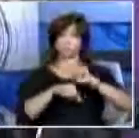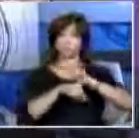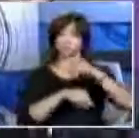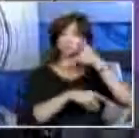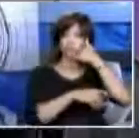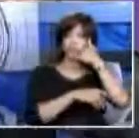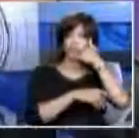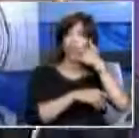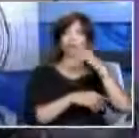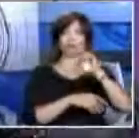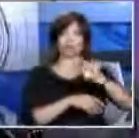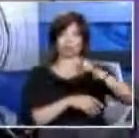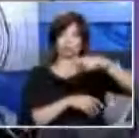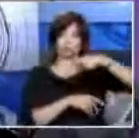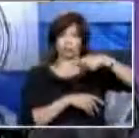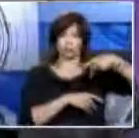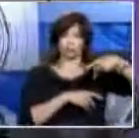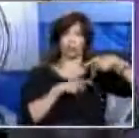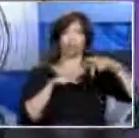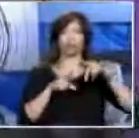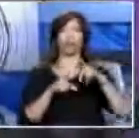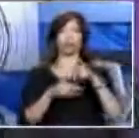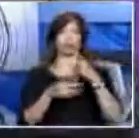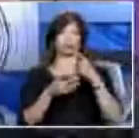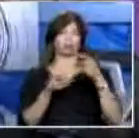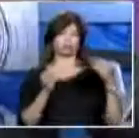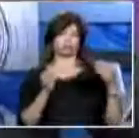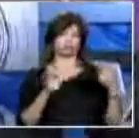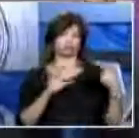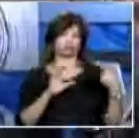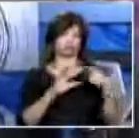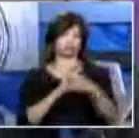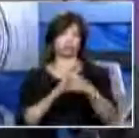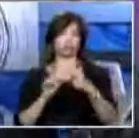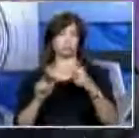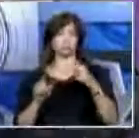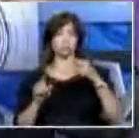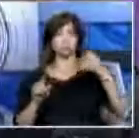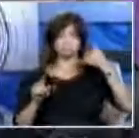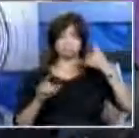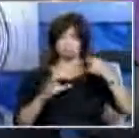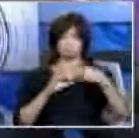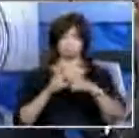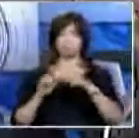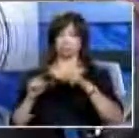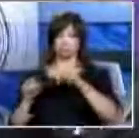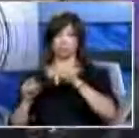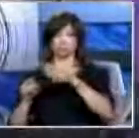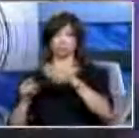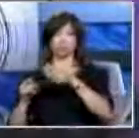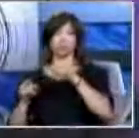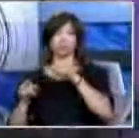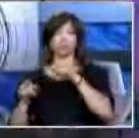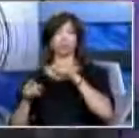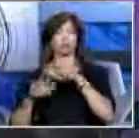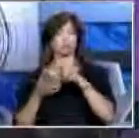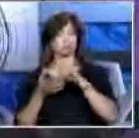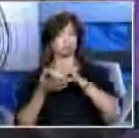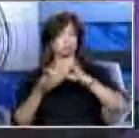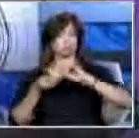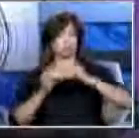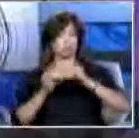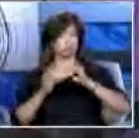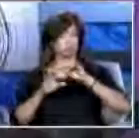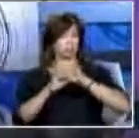a plataformas que ya están operando en el país hacer una transferencia de un celular a otro de un celular a otro dinero vinculado a una cuenta bancaria